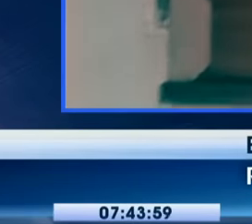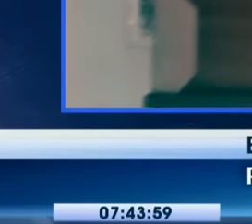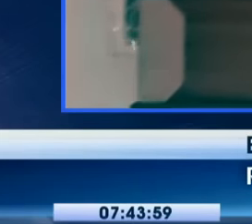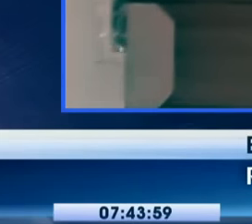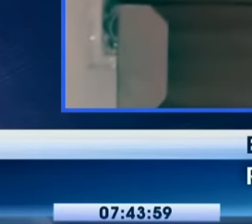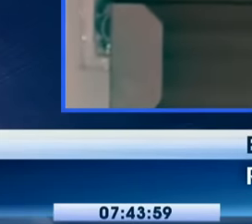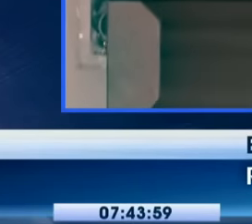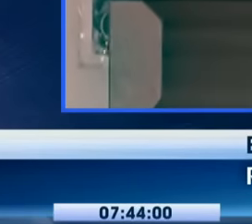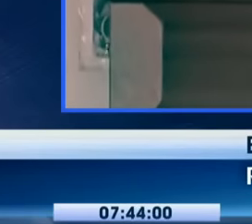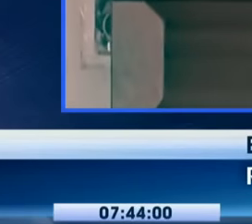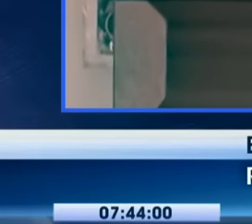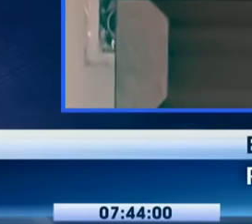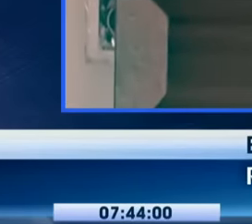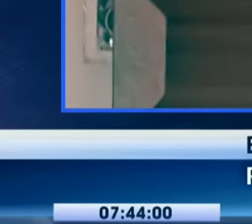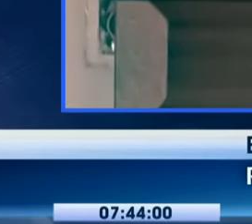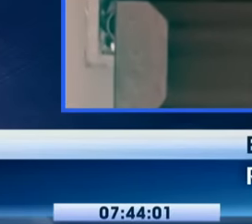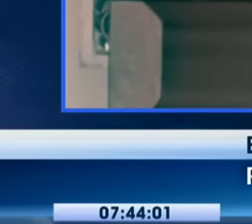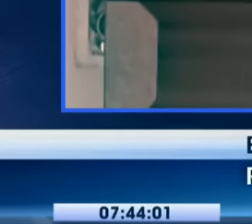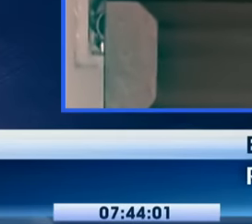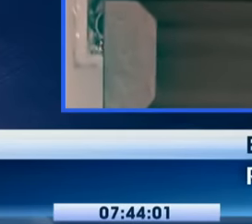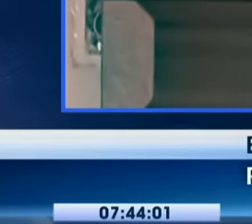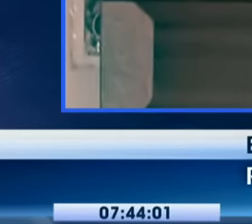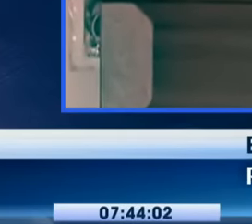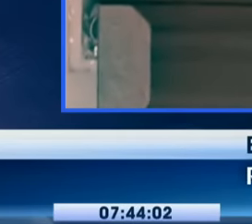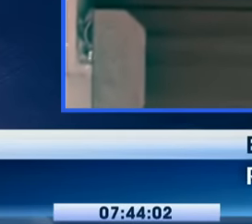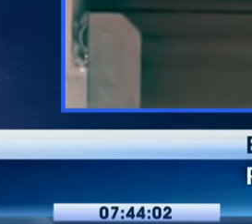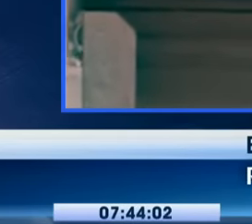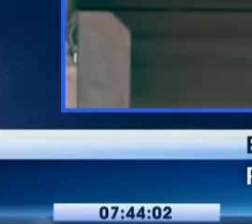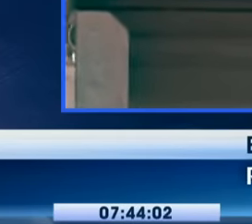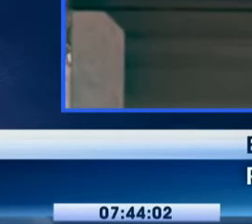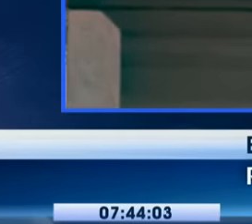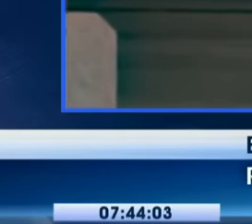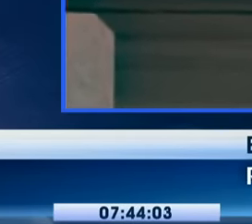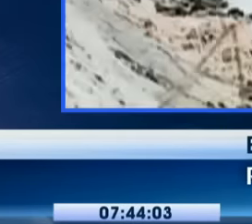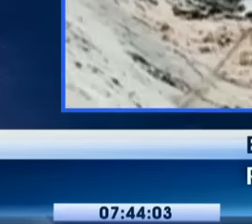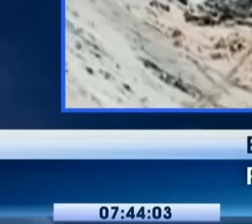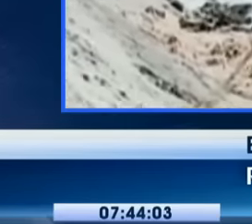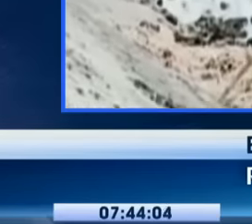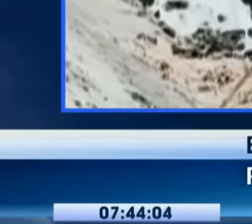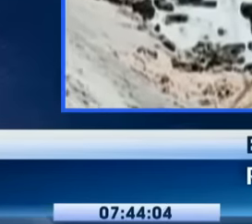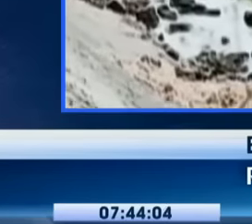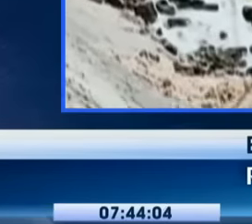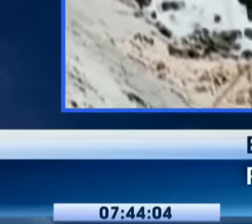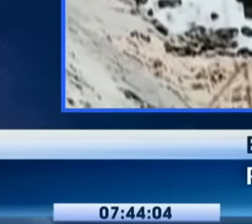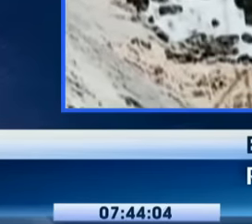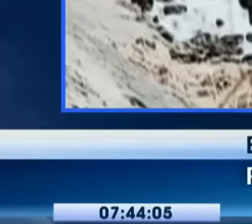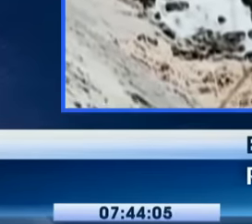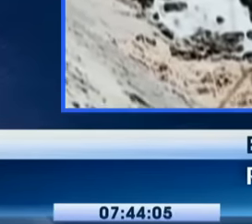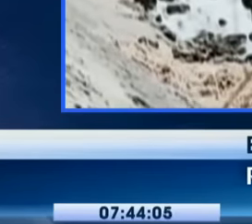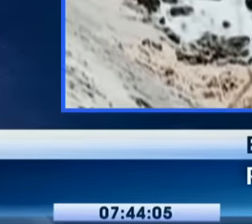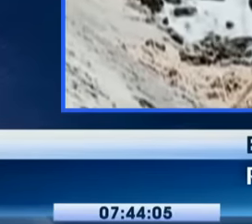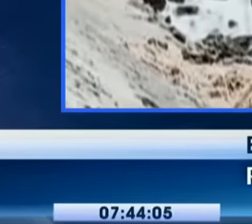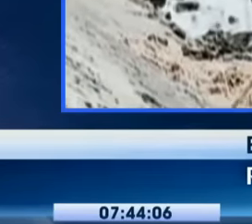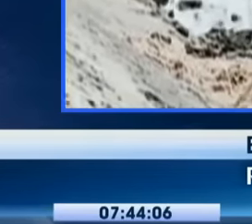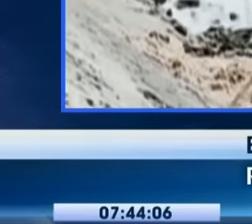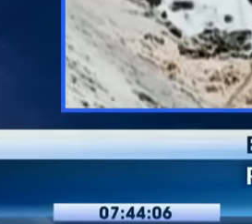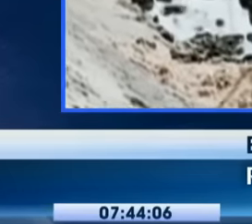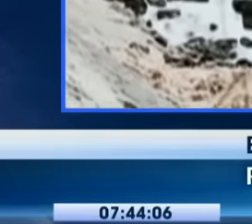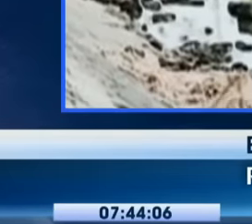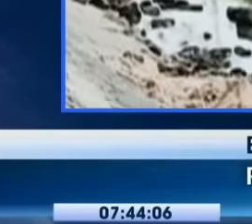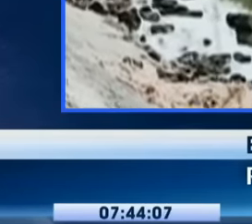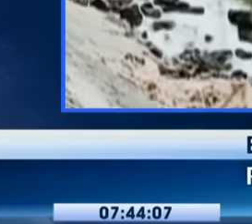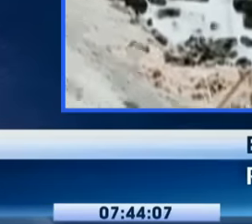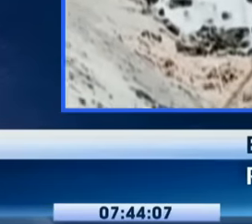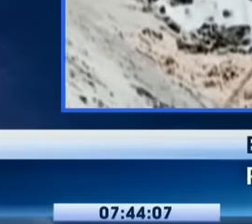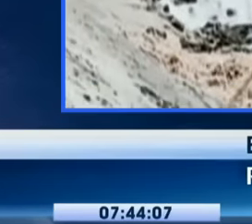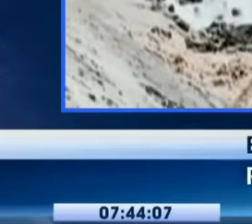tíos del pequeño, ya tendrá esa información. Miembros de la Policía Nacional también se encuentran aquí prestando colaboración al